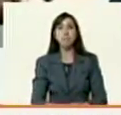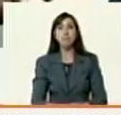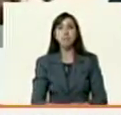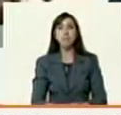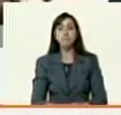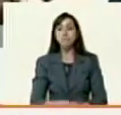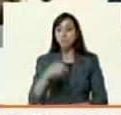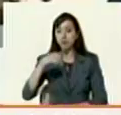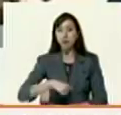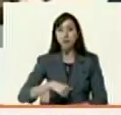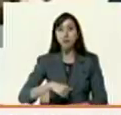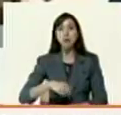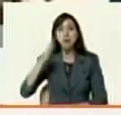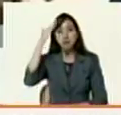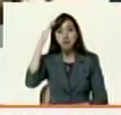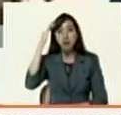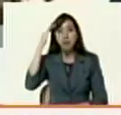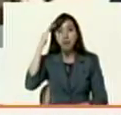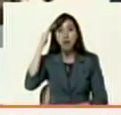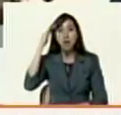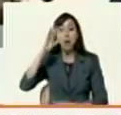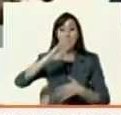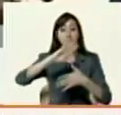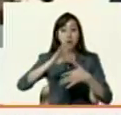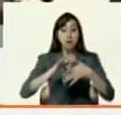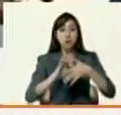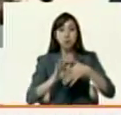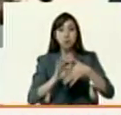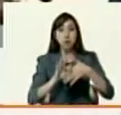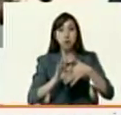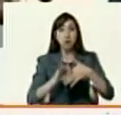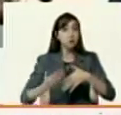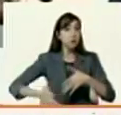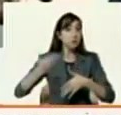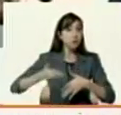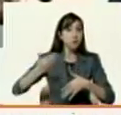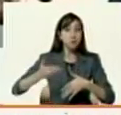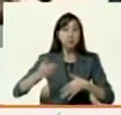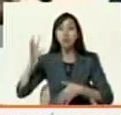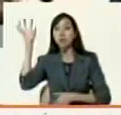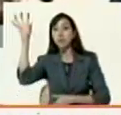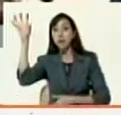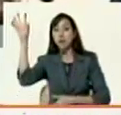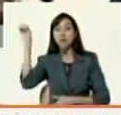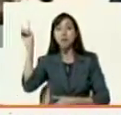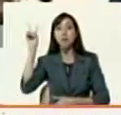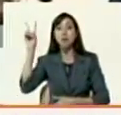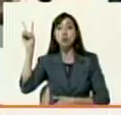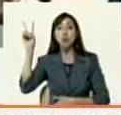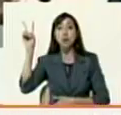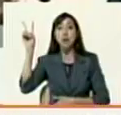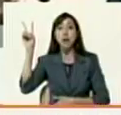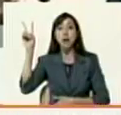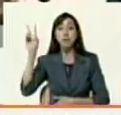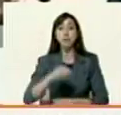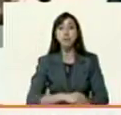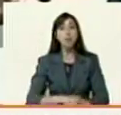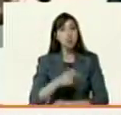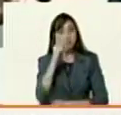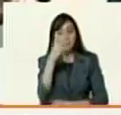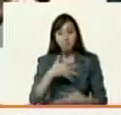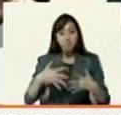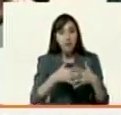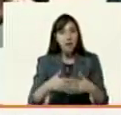que es Venezuela, por sus recursos, por sus capacidades, por su pueblo. Este imperio norteamericano ha